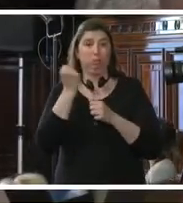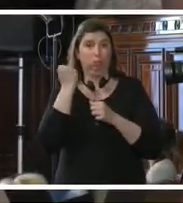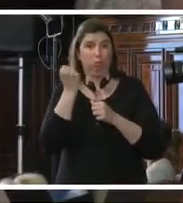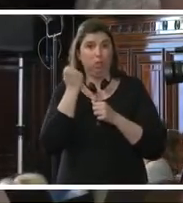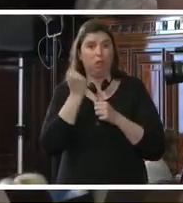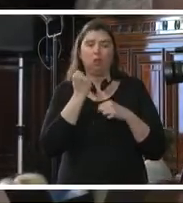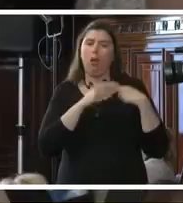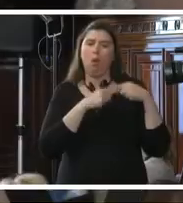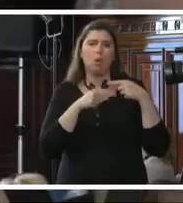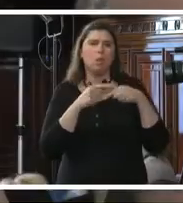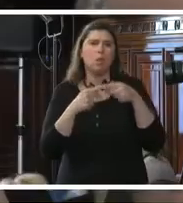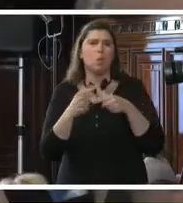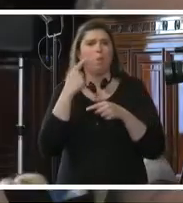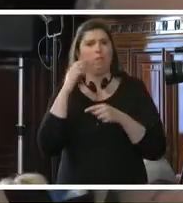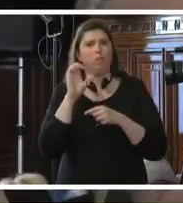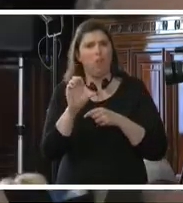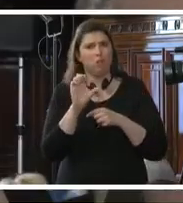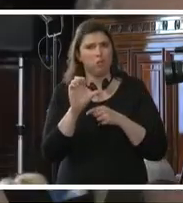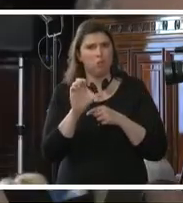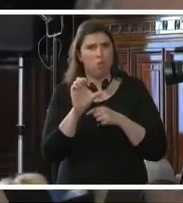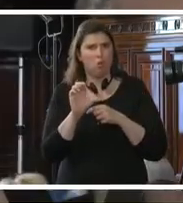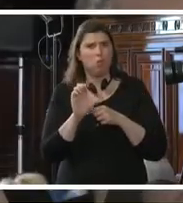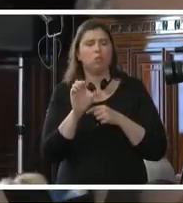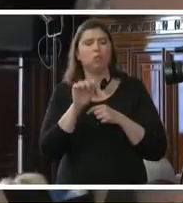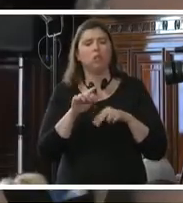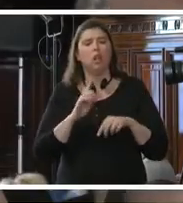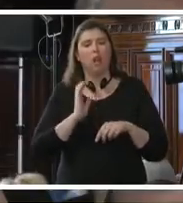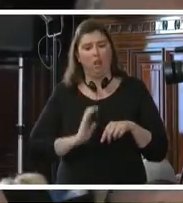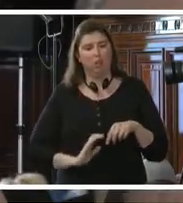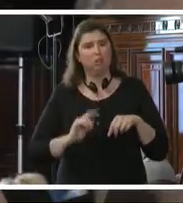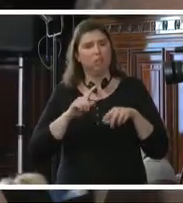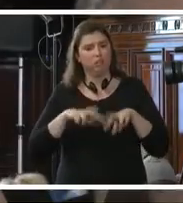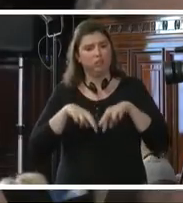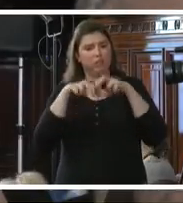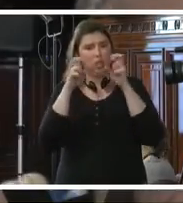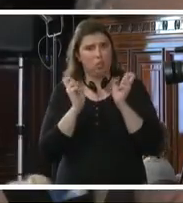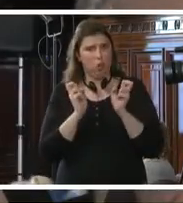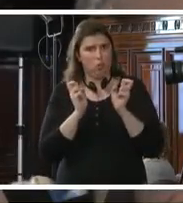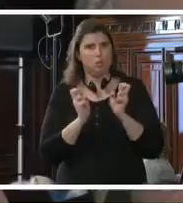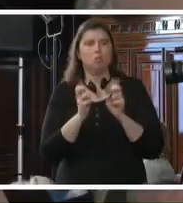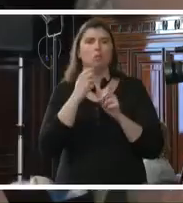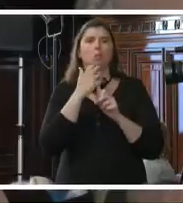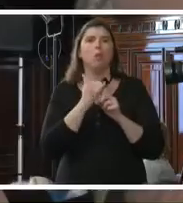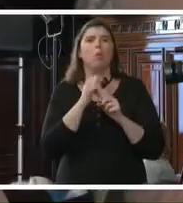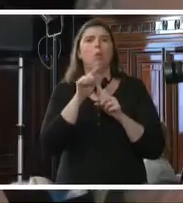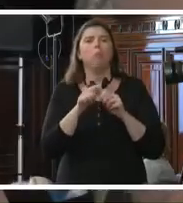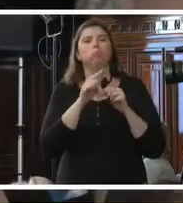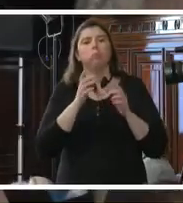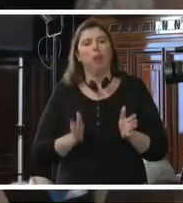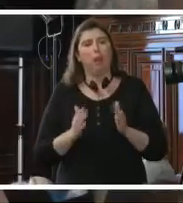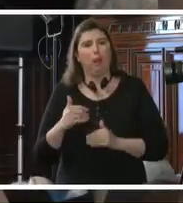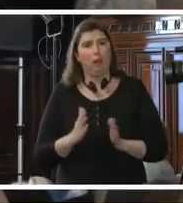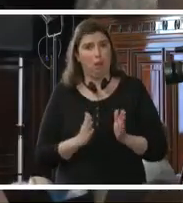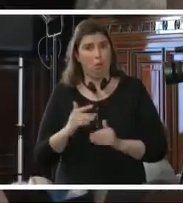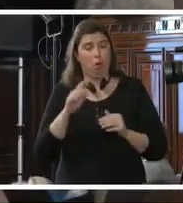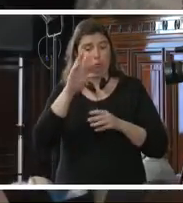continua dilación que caracterizan las investigaciones en estos casos. La presencia de estereotipos de género en la